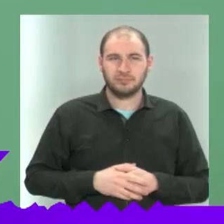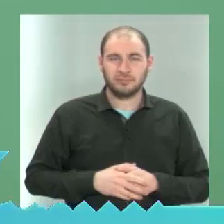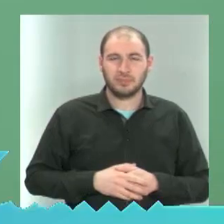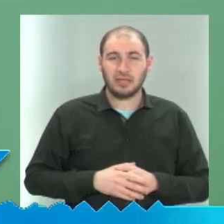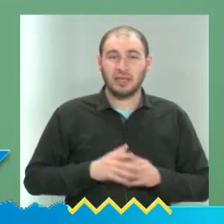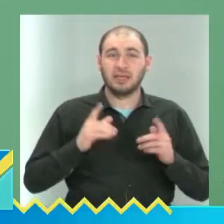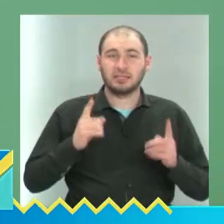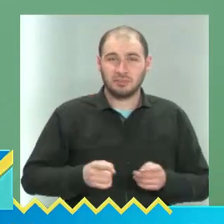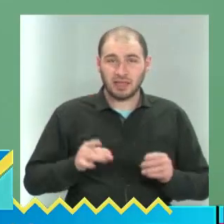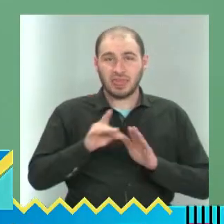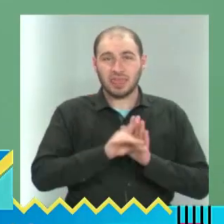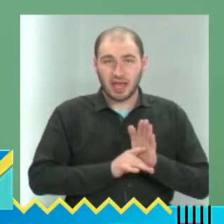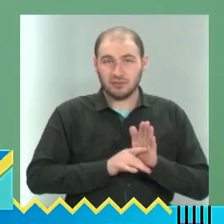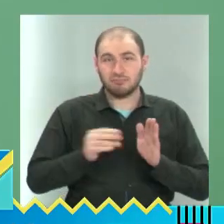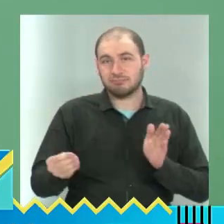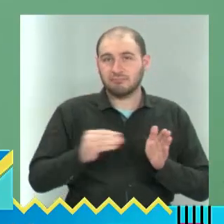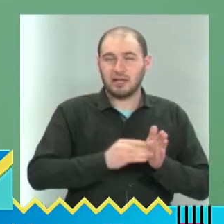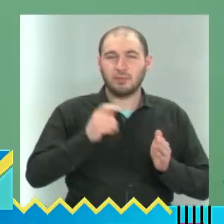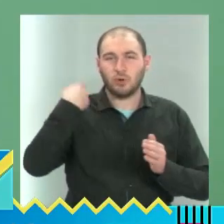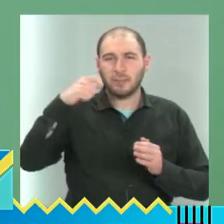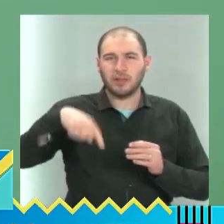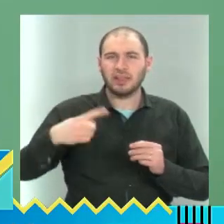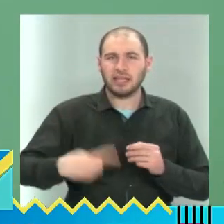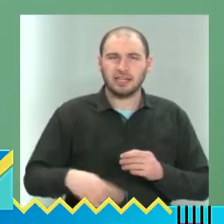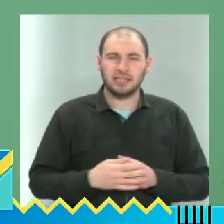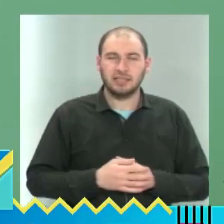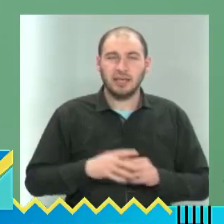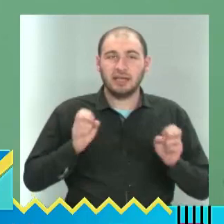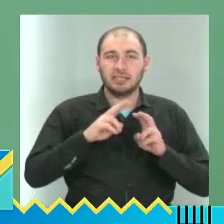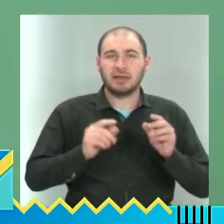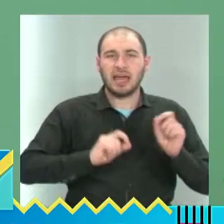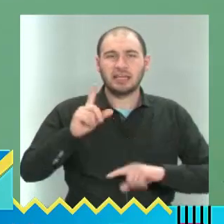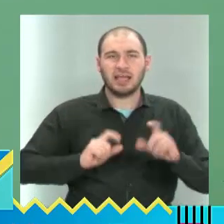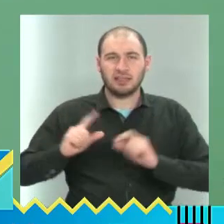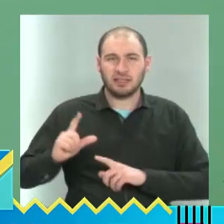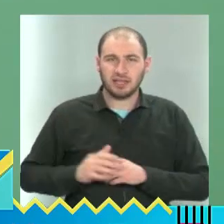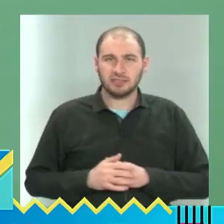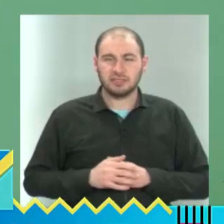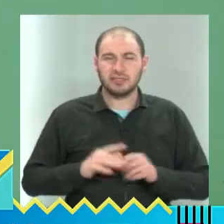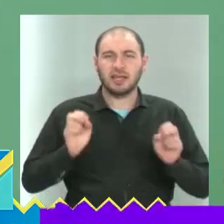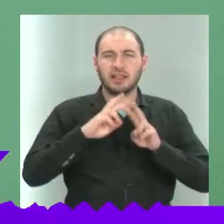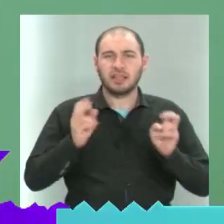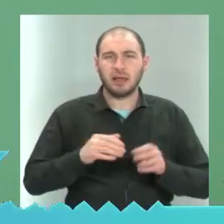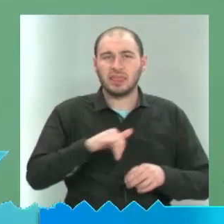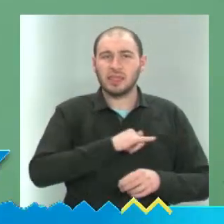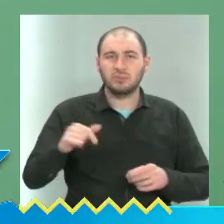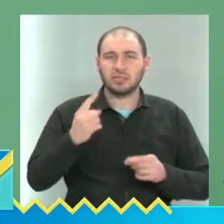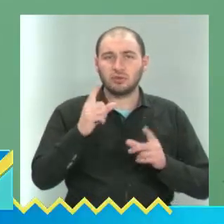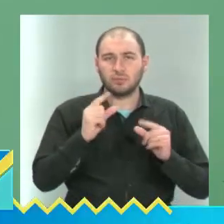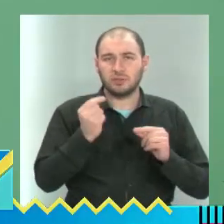www.universidad.com.ar. Y uno de los datos que vamos a sumar también en el programa de hoy está relacionado con las estadísticas en lo que tiene que ver con la denuncia en la